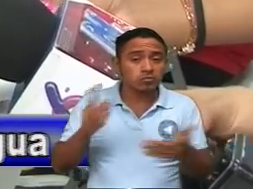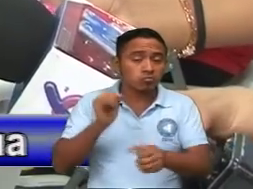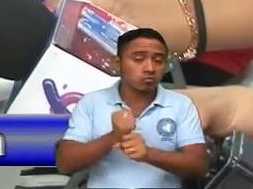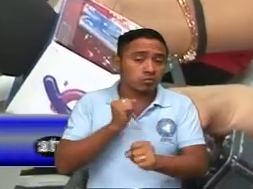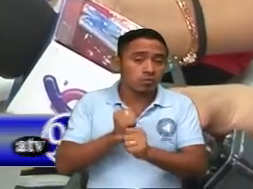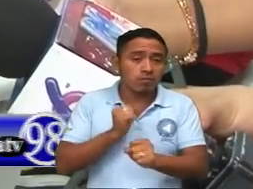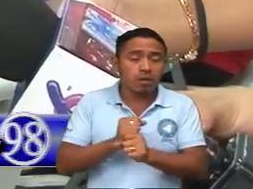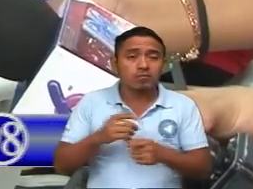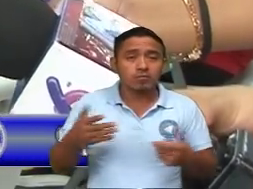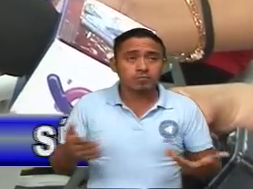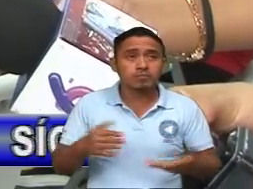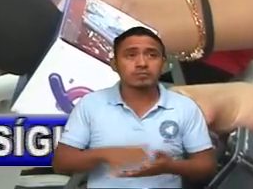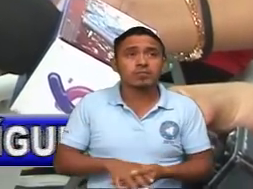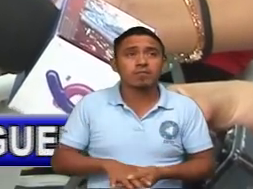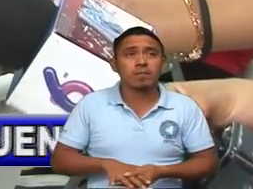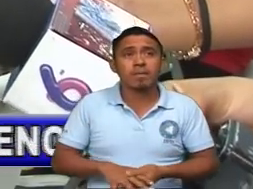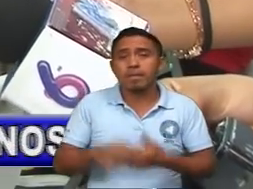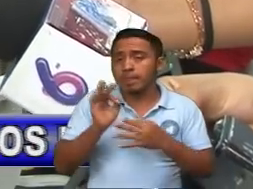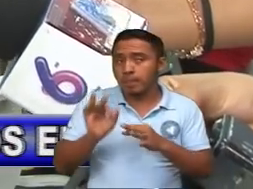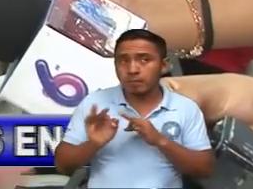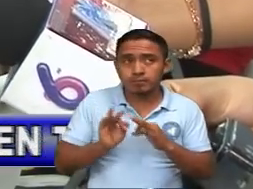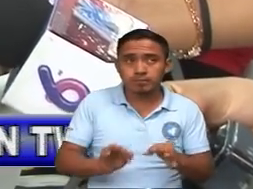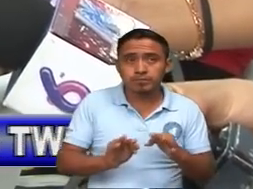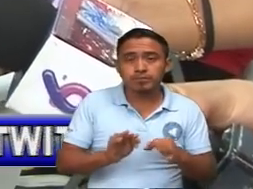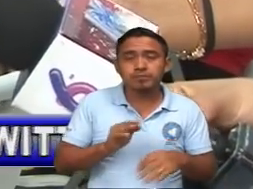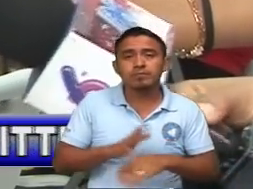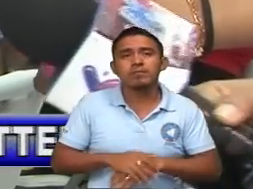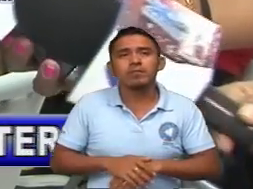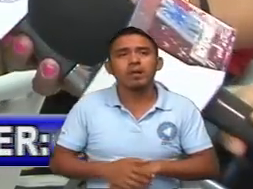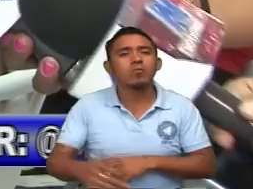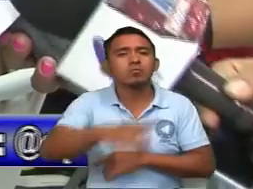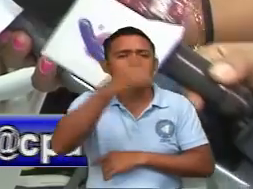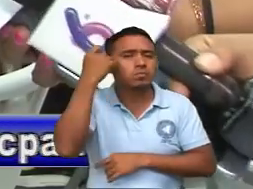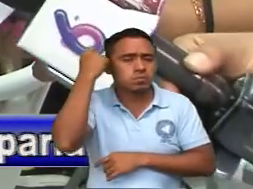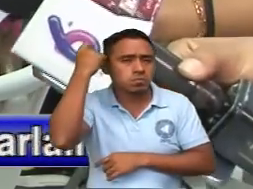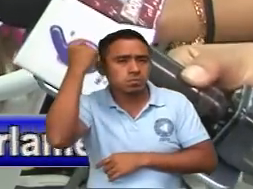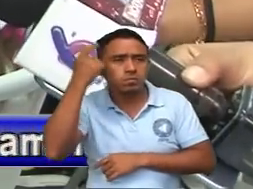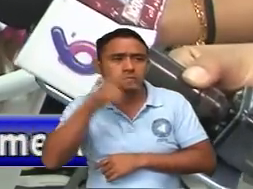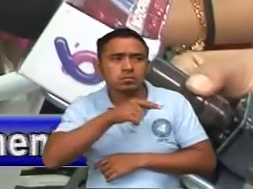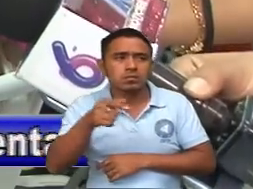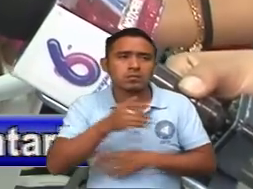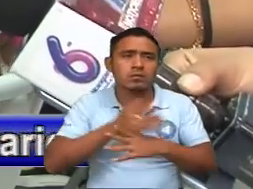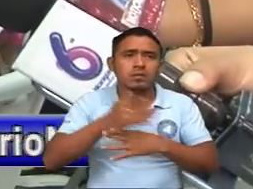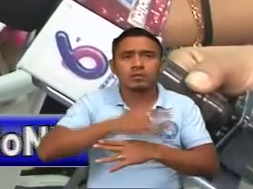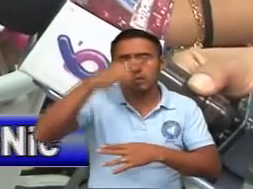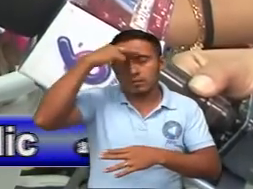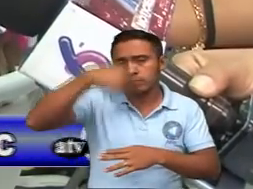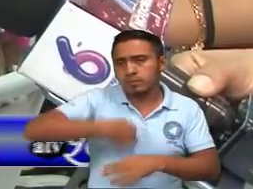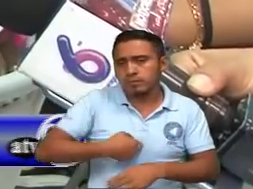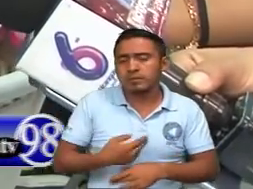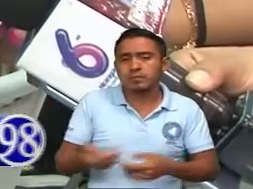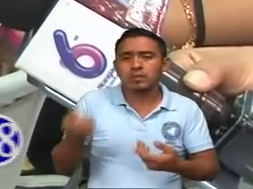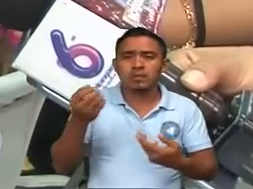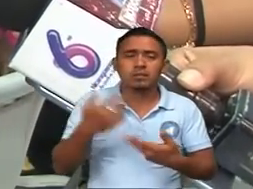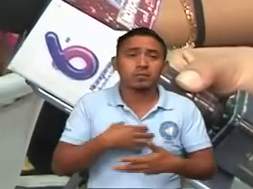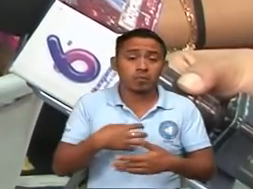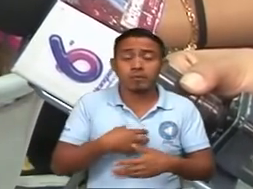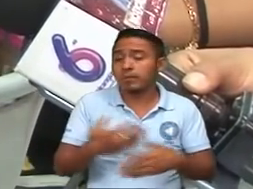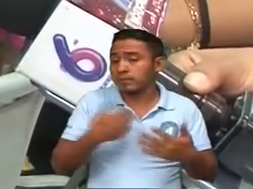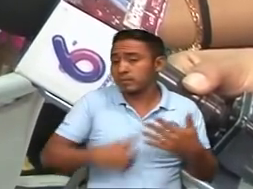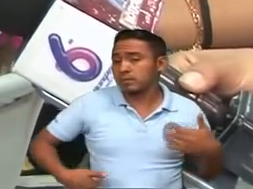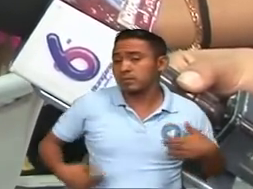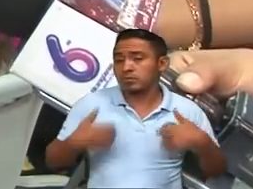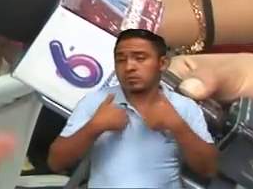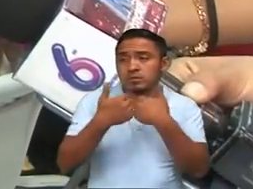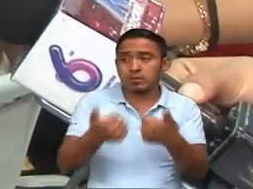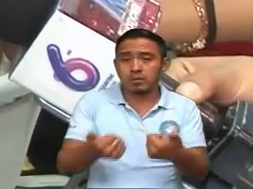en el camino, que vayan teniendo, digamos, el reconocimiento de las autoridades del Ministerio de Salud, pero